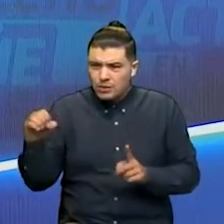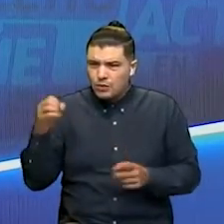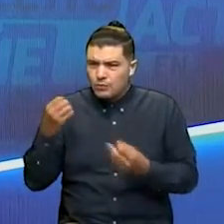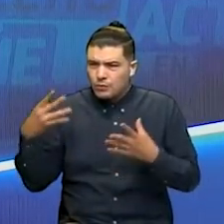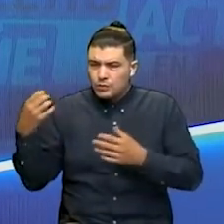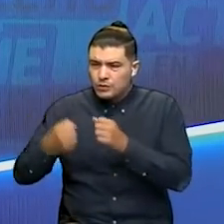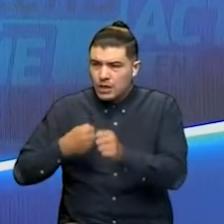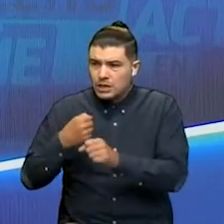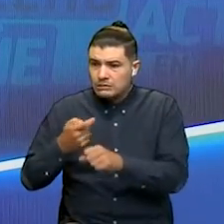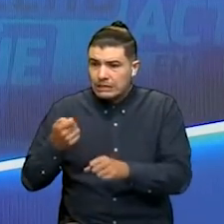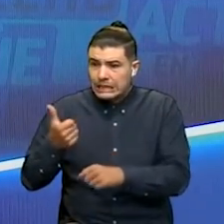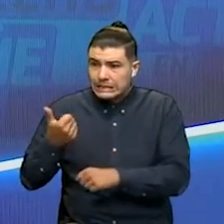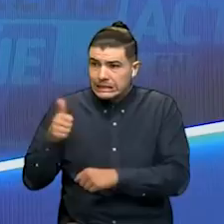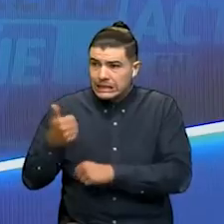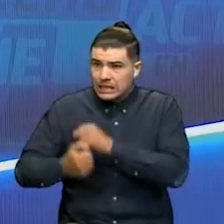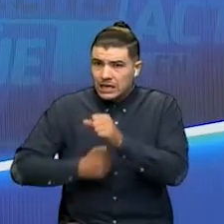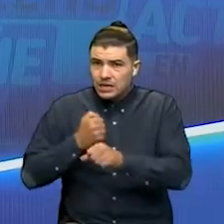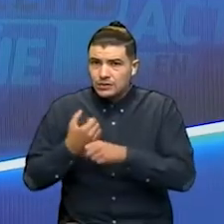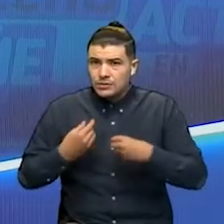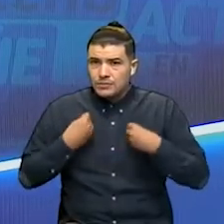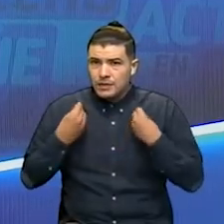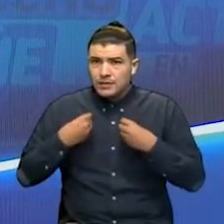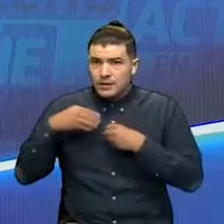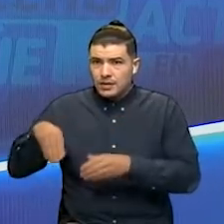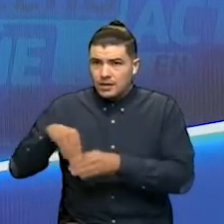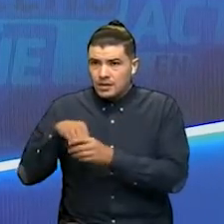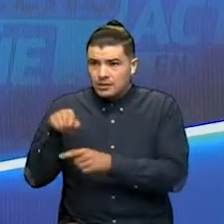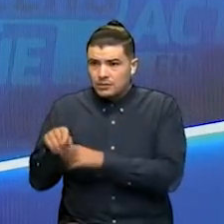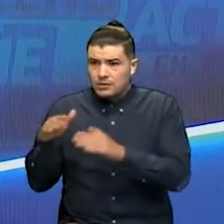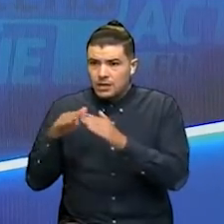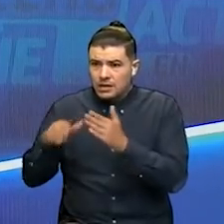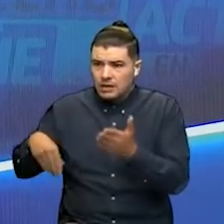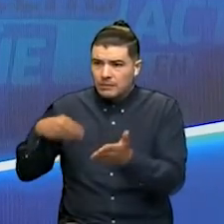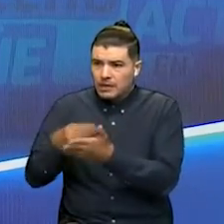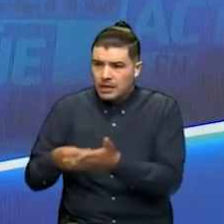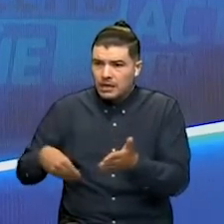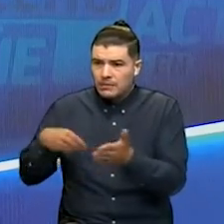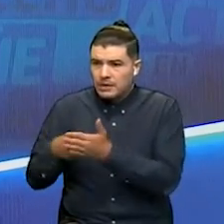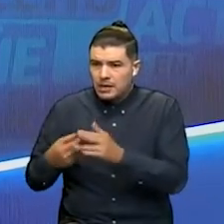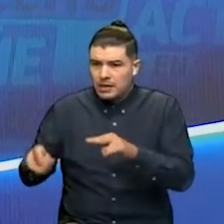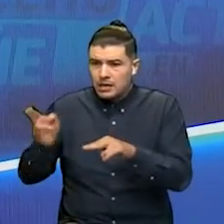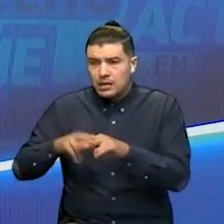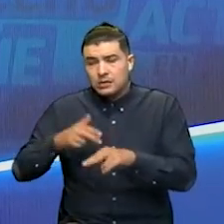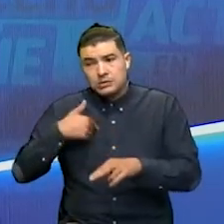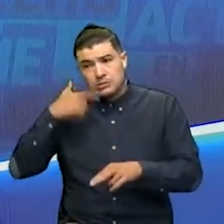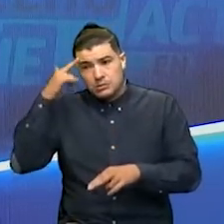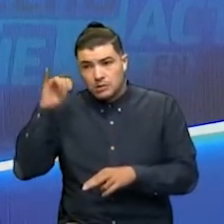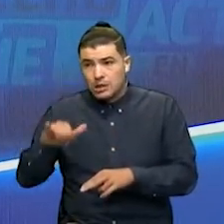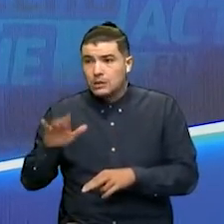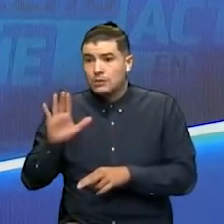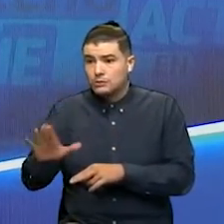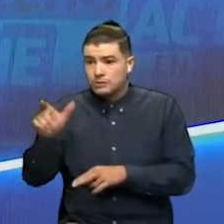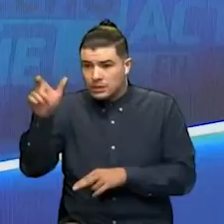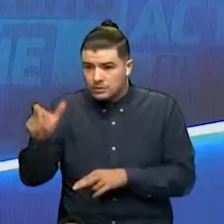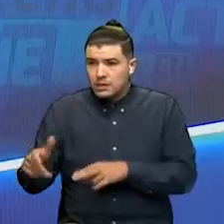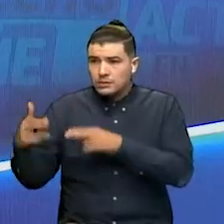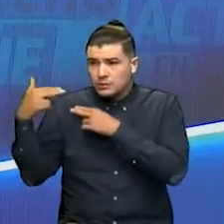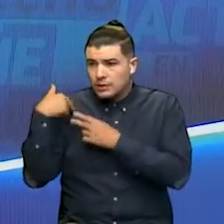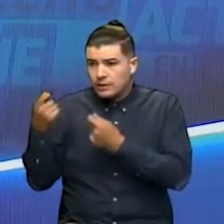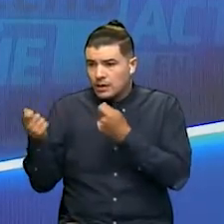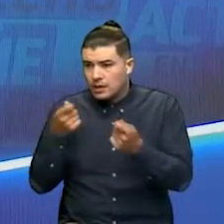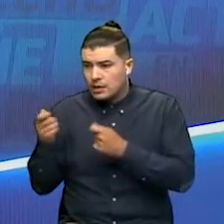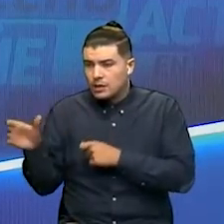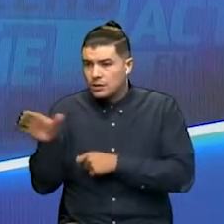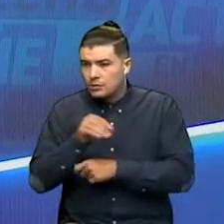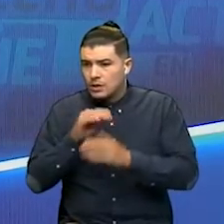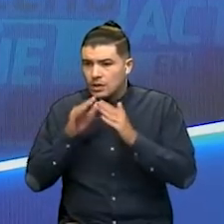durante ya casi 10 años de estar viviendo allí, pagando los impuestos, me imagino encargándose de todo lo que es un predio, por hablar del